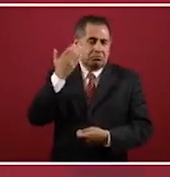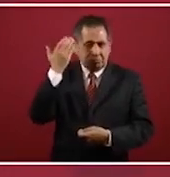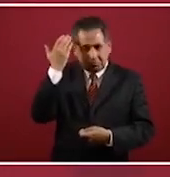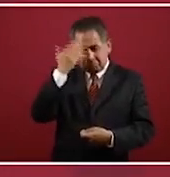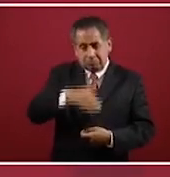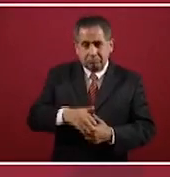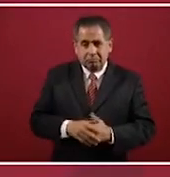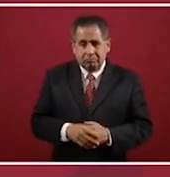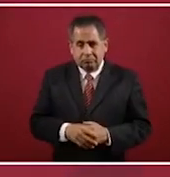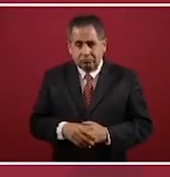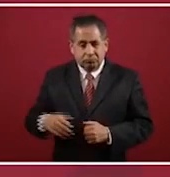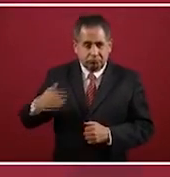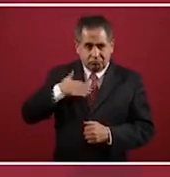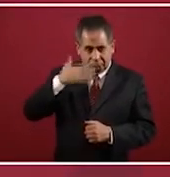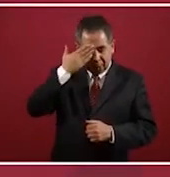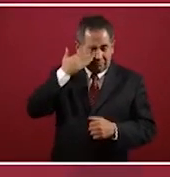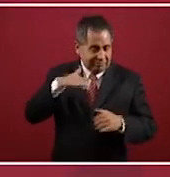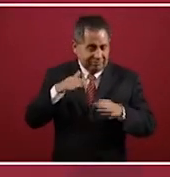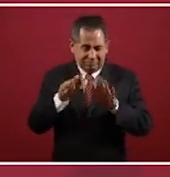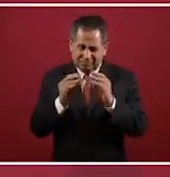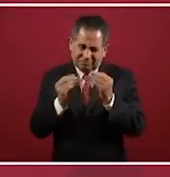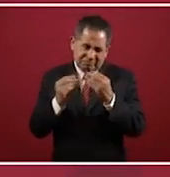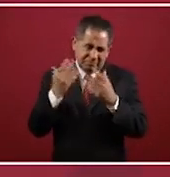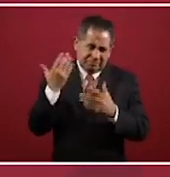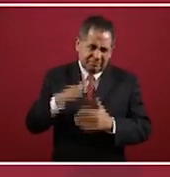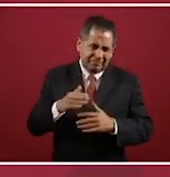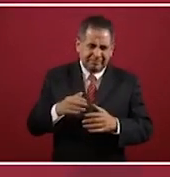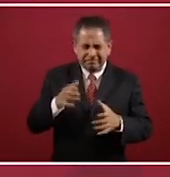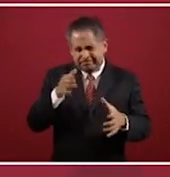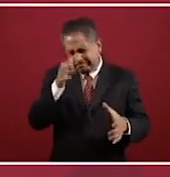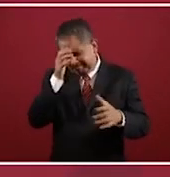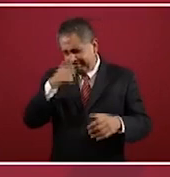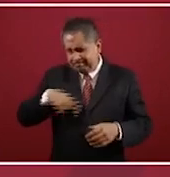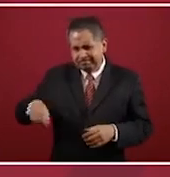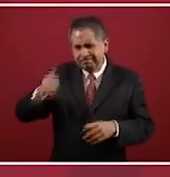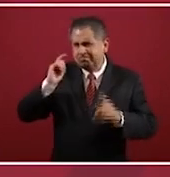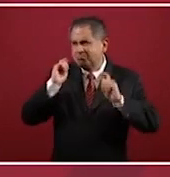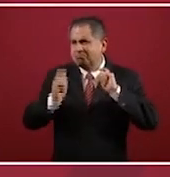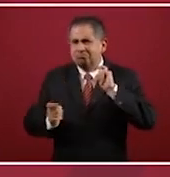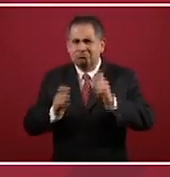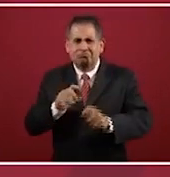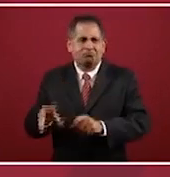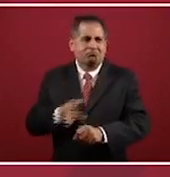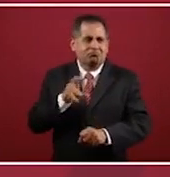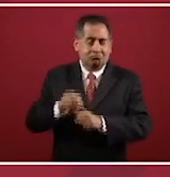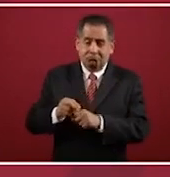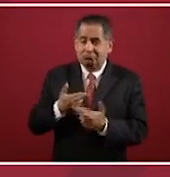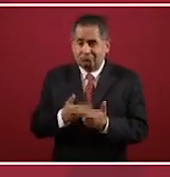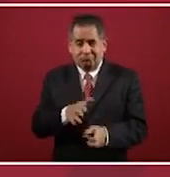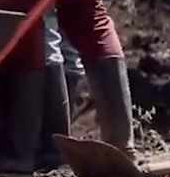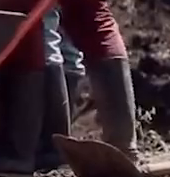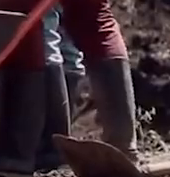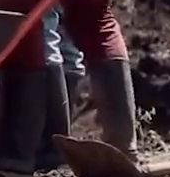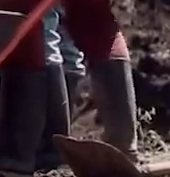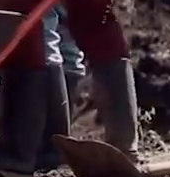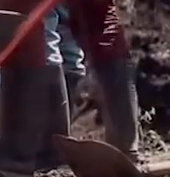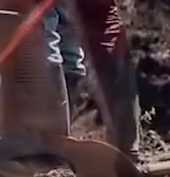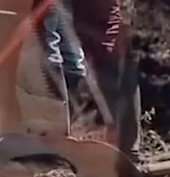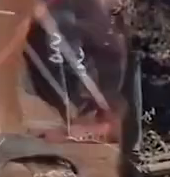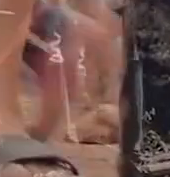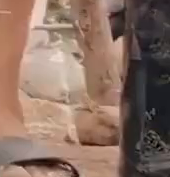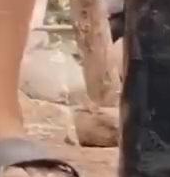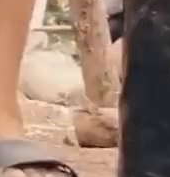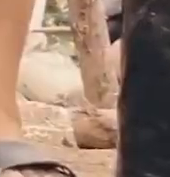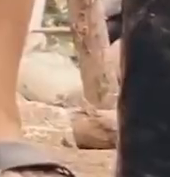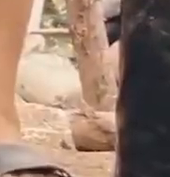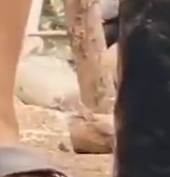Es un gran conocimiento acumulado que poseemos. Al destacar